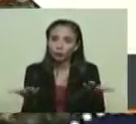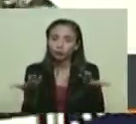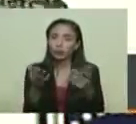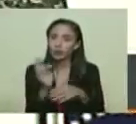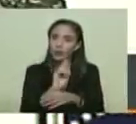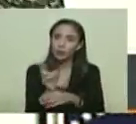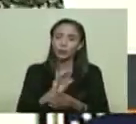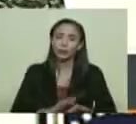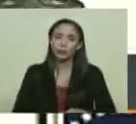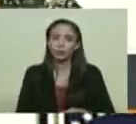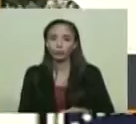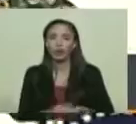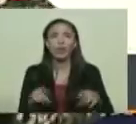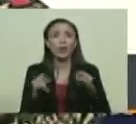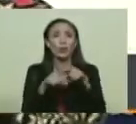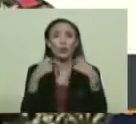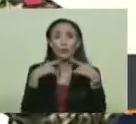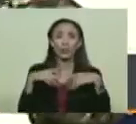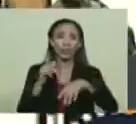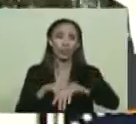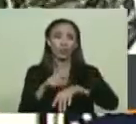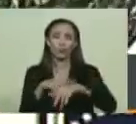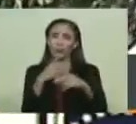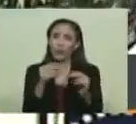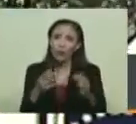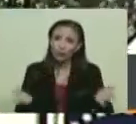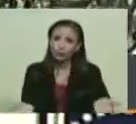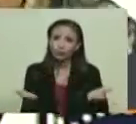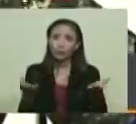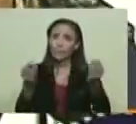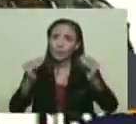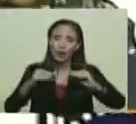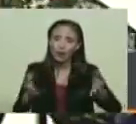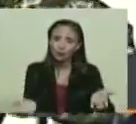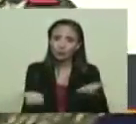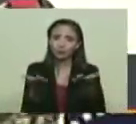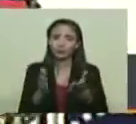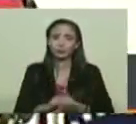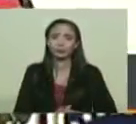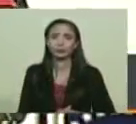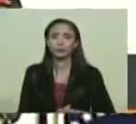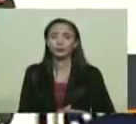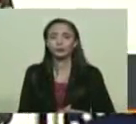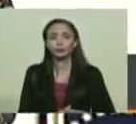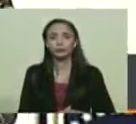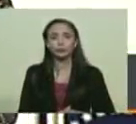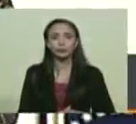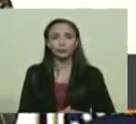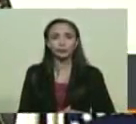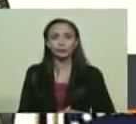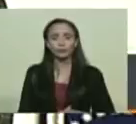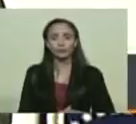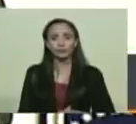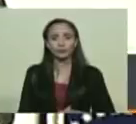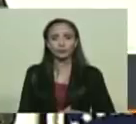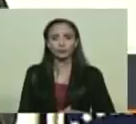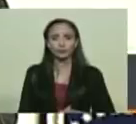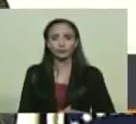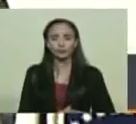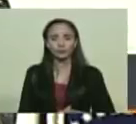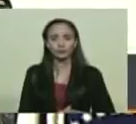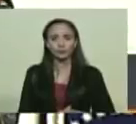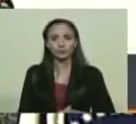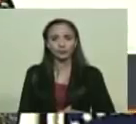No perdamos tiempo en otras cosas. No perdamos tiempo en otras cosas. No perdamos tiempo en otras